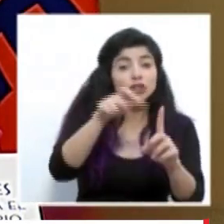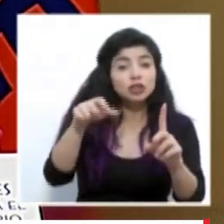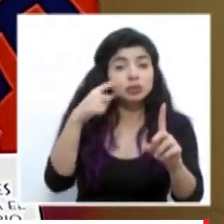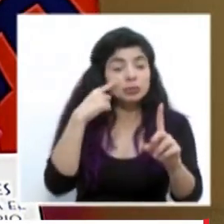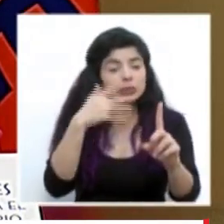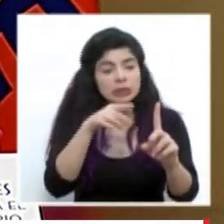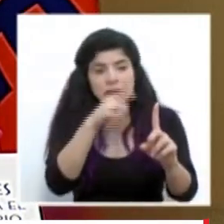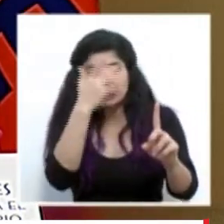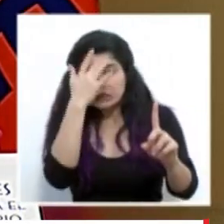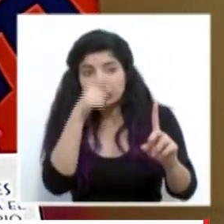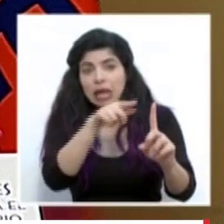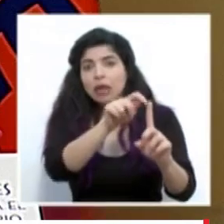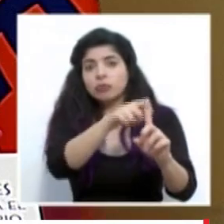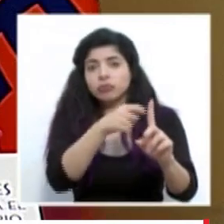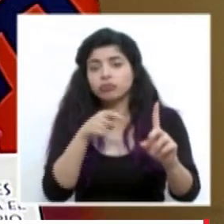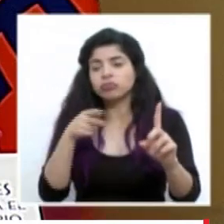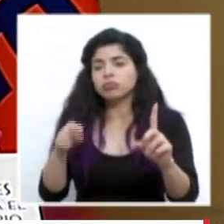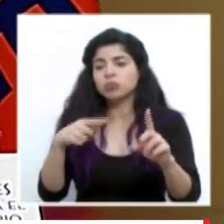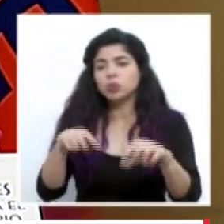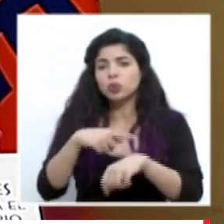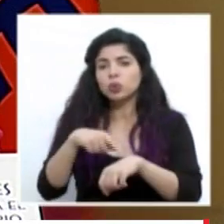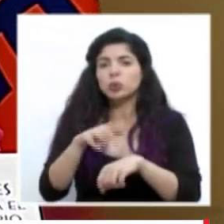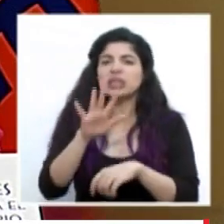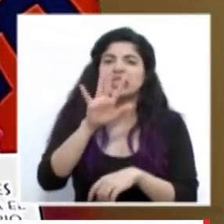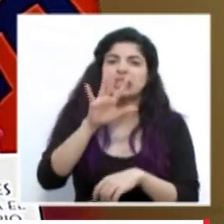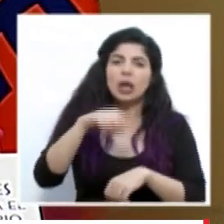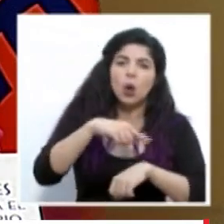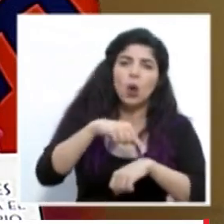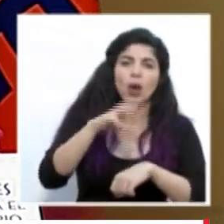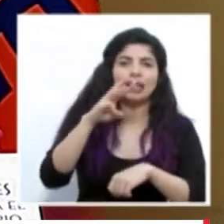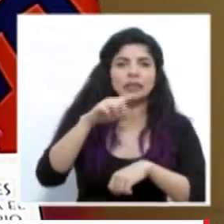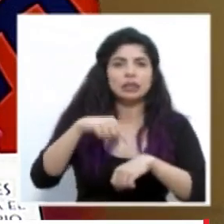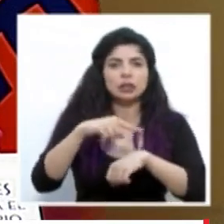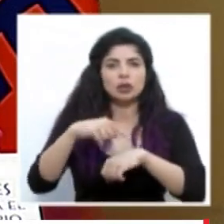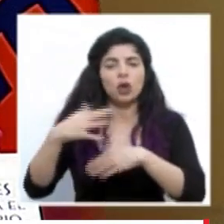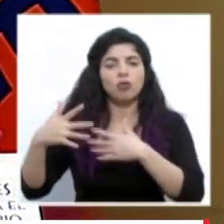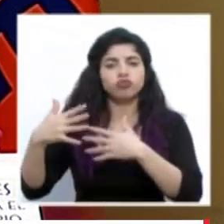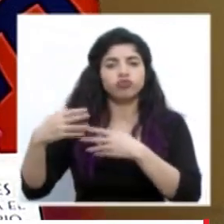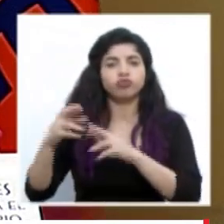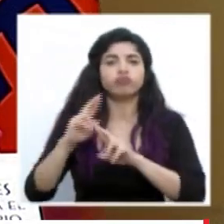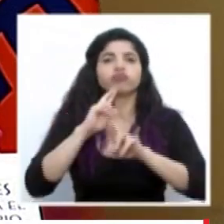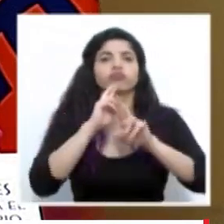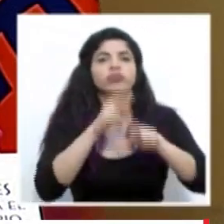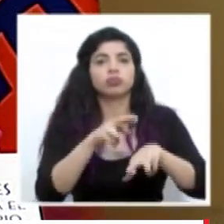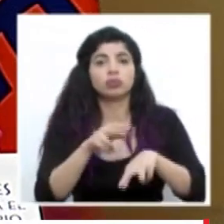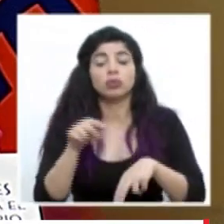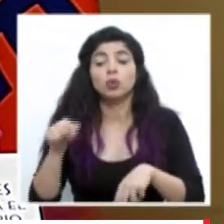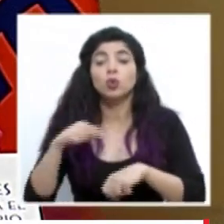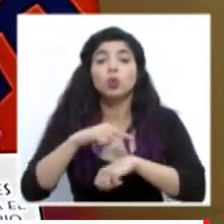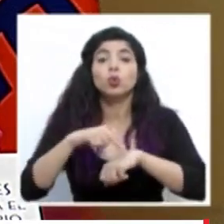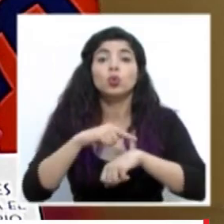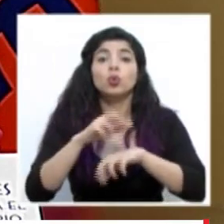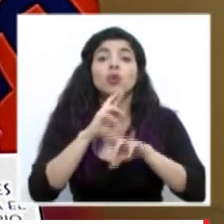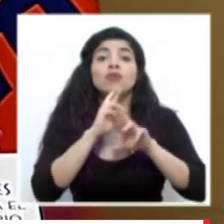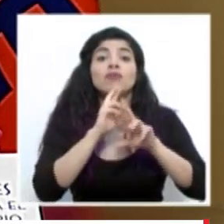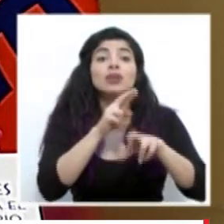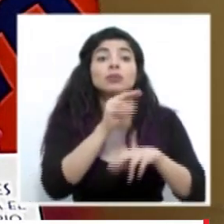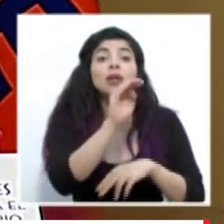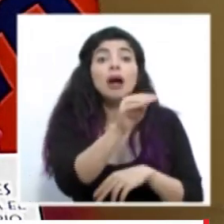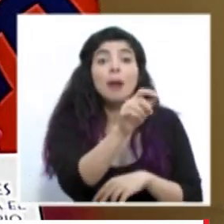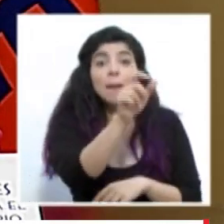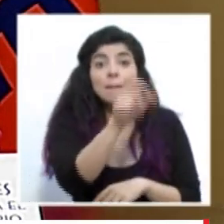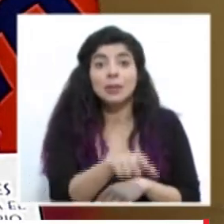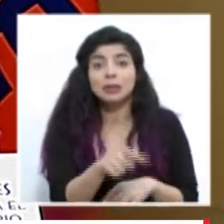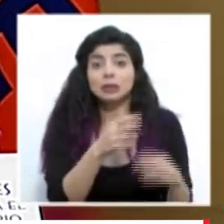estas plataformas, pueden durar 5 o 6 horas en procesar una muestra, y los tiempos de respuesta para estos pacientes